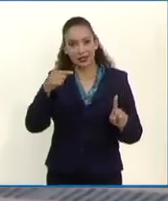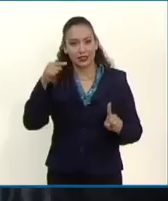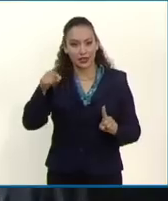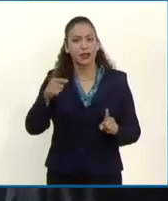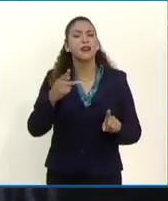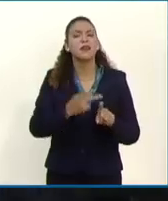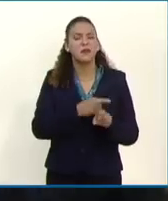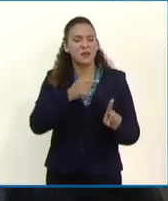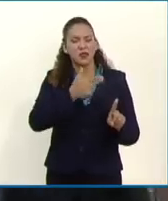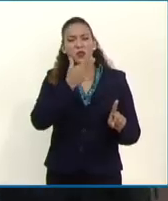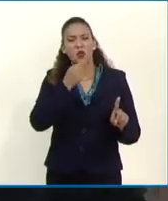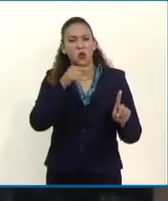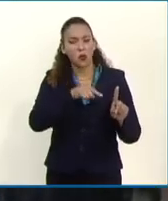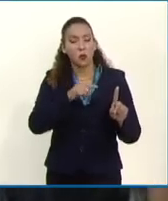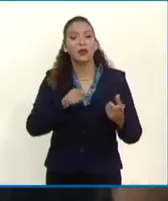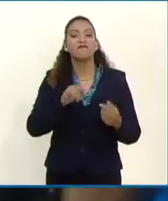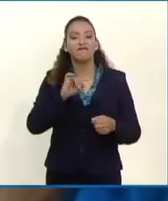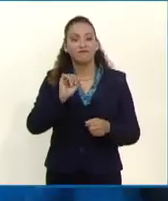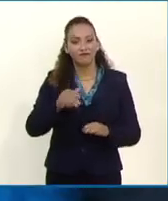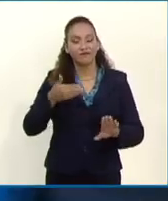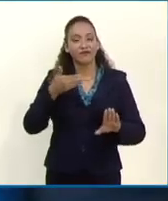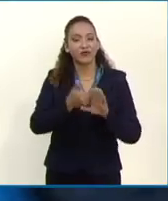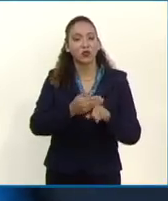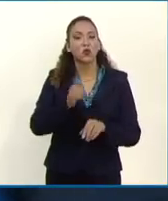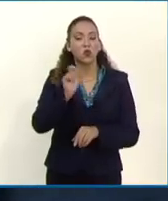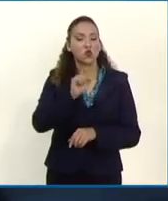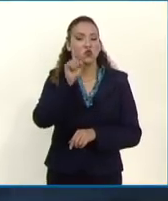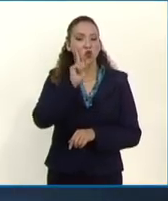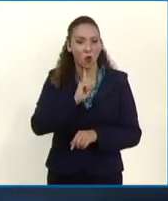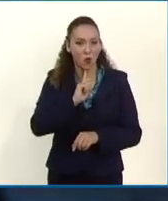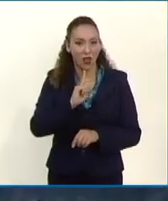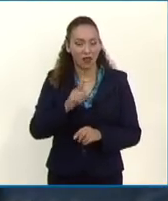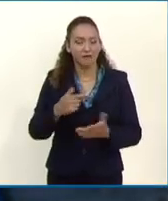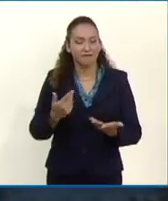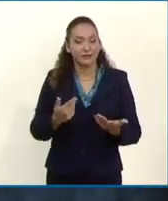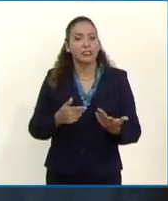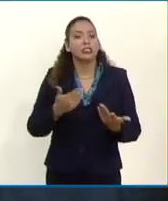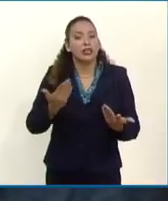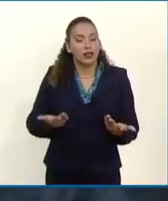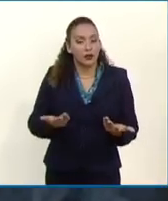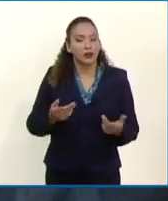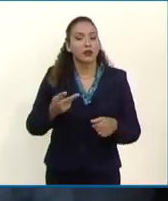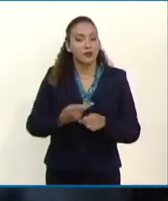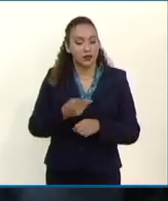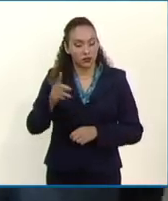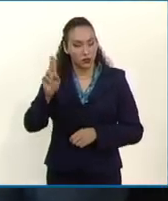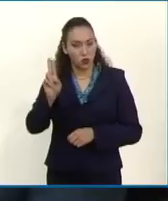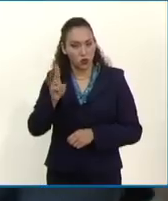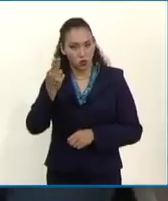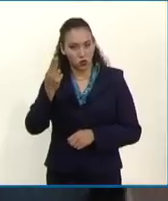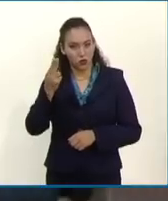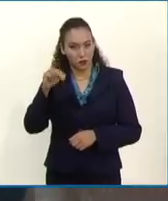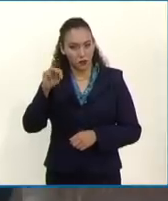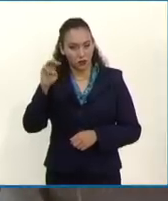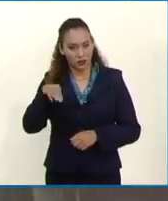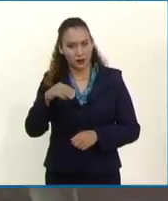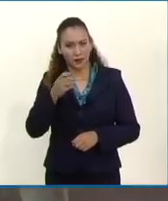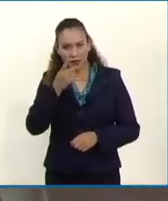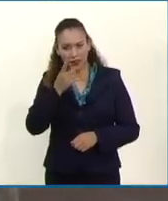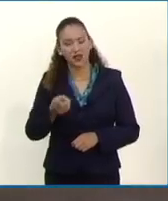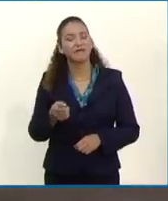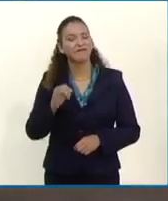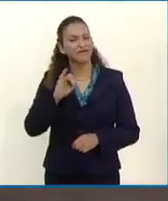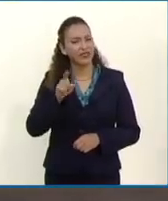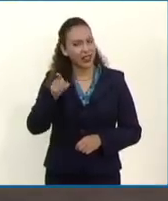quien presuntamente incurrió en violencia de género en contra de su novia. El tribunal colegiado encontró que la máxima casa de estudios carece